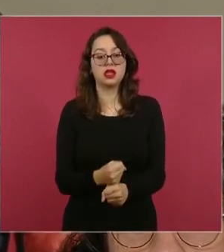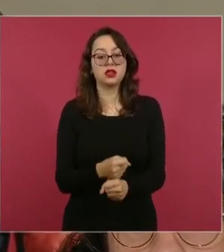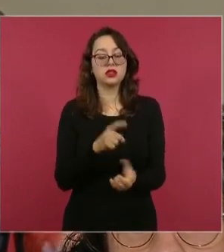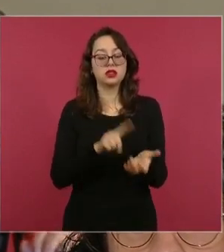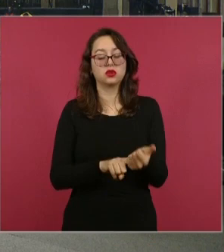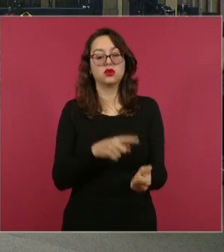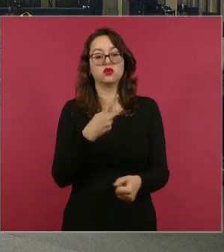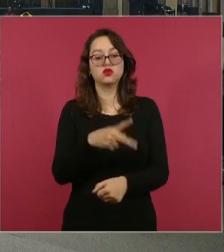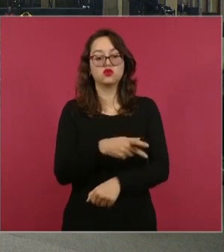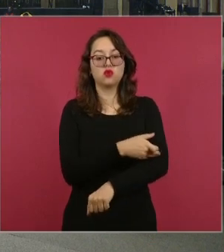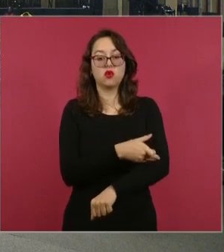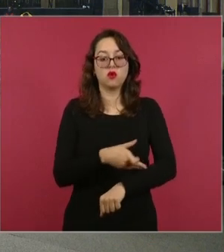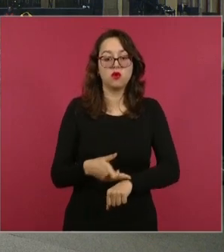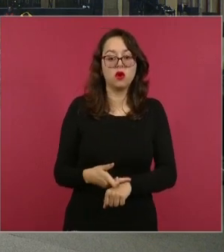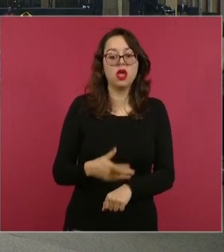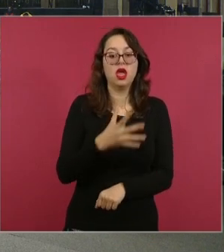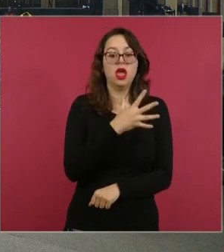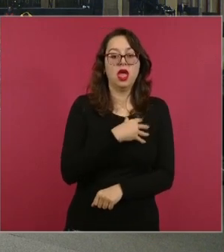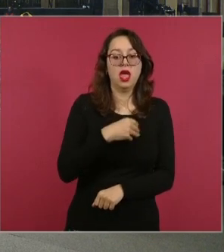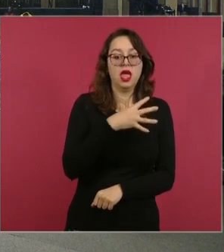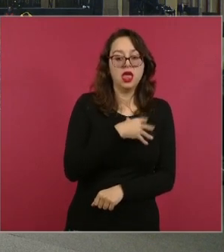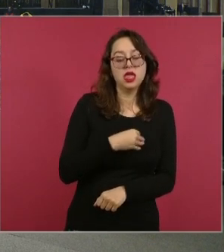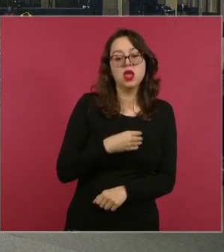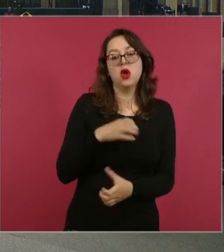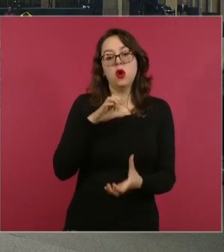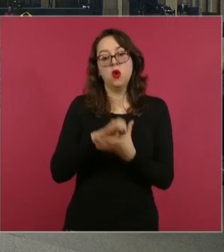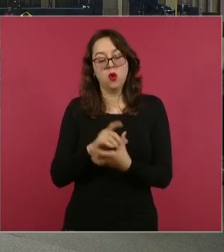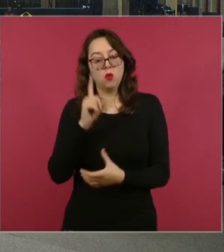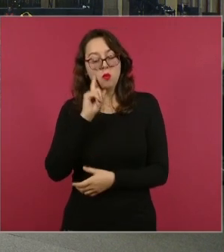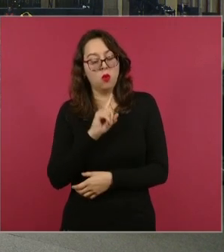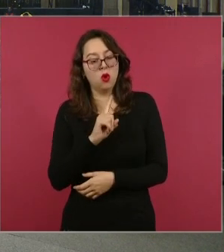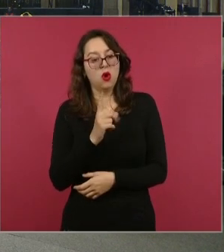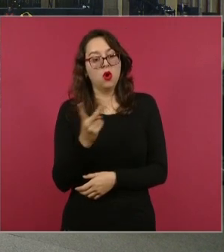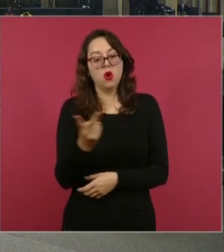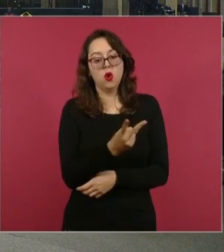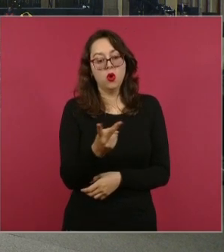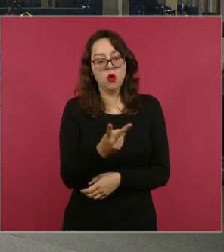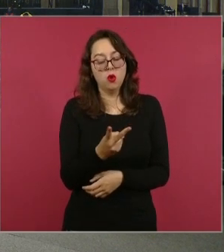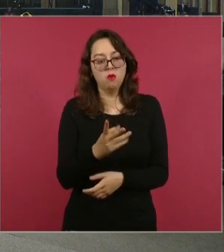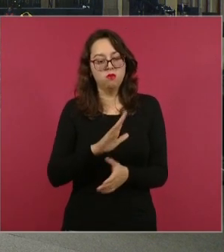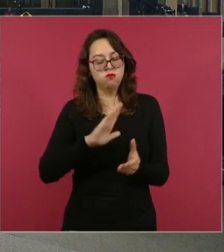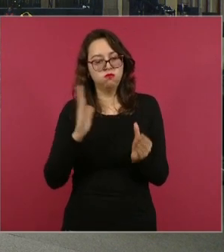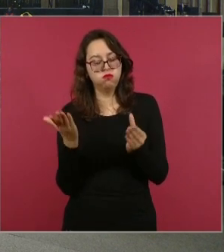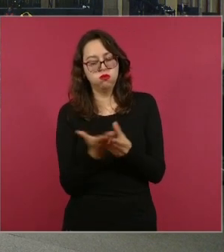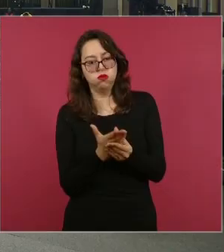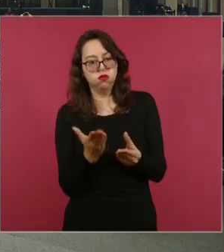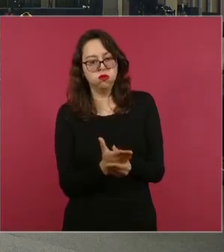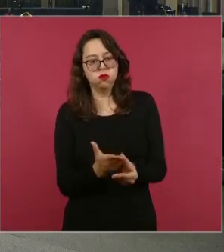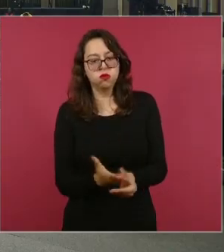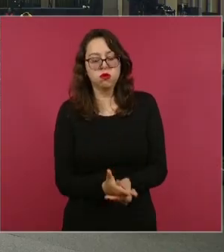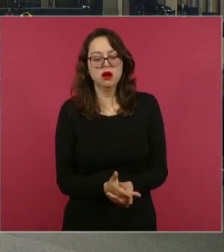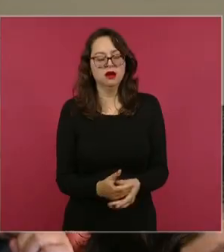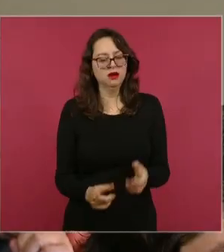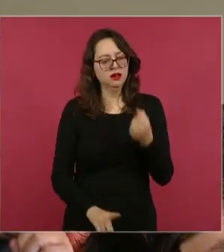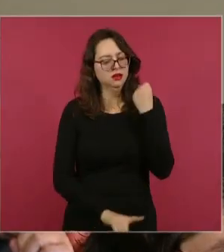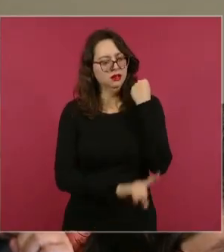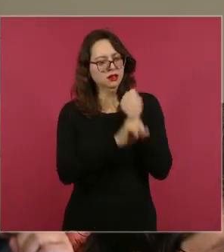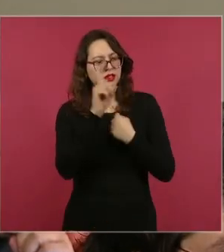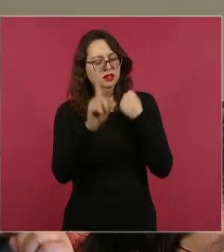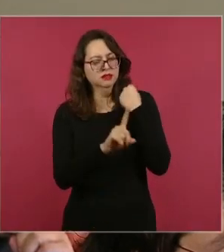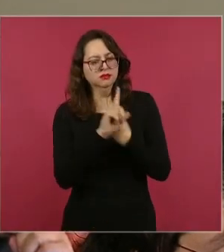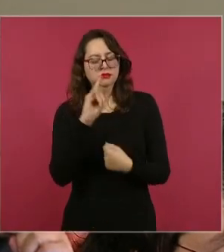familiar entre su hijo mayor y su esposa acumularon un largo y turbio expediente que va desde escándalos en